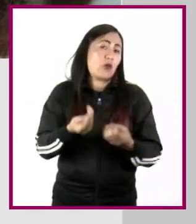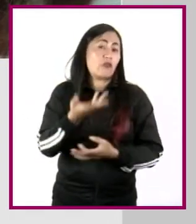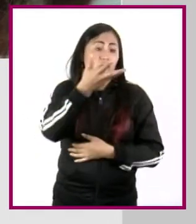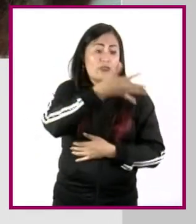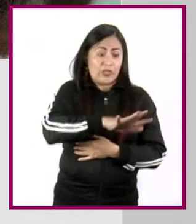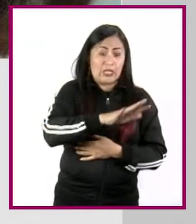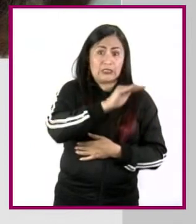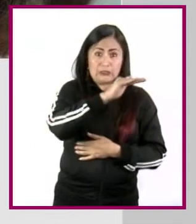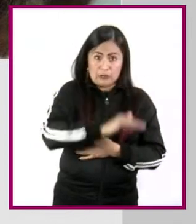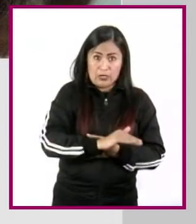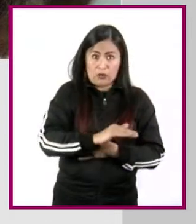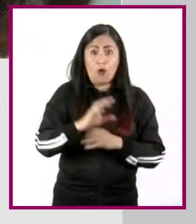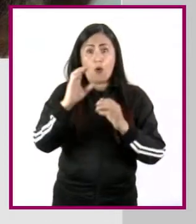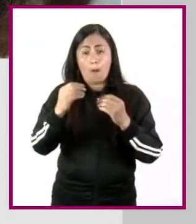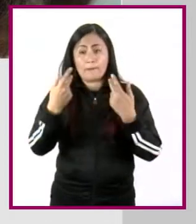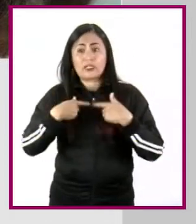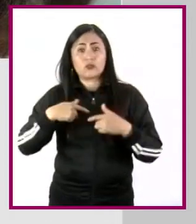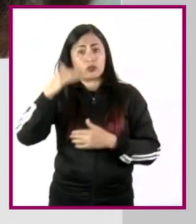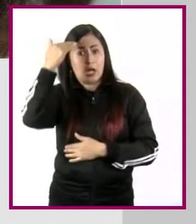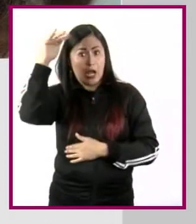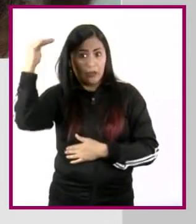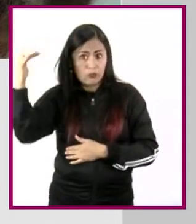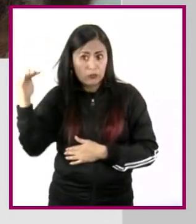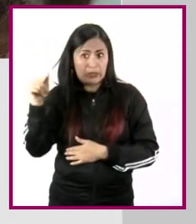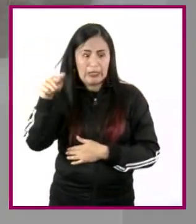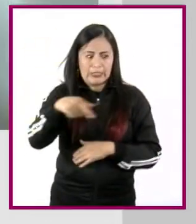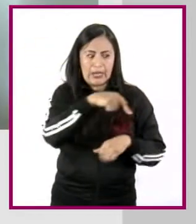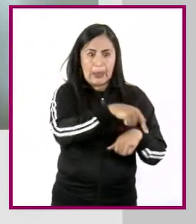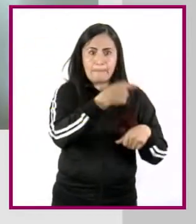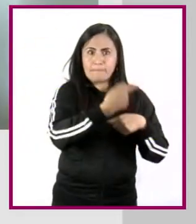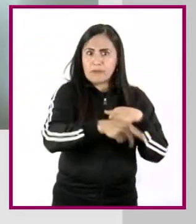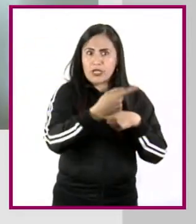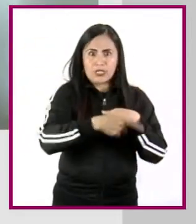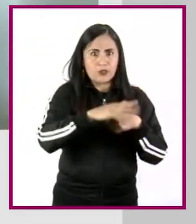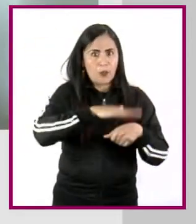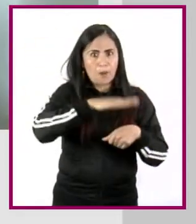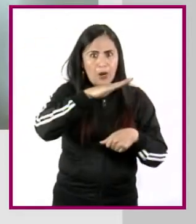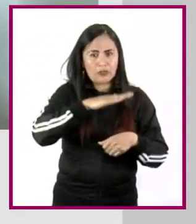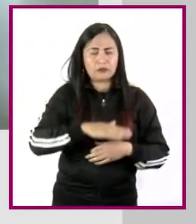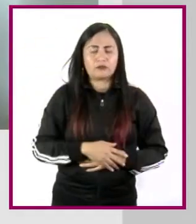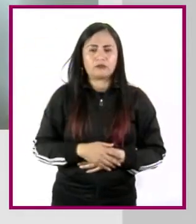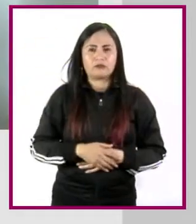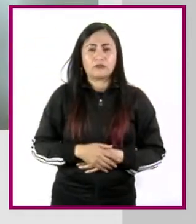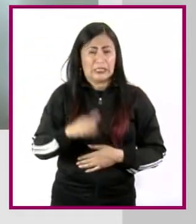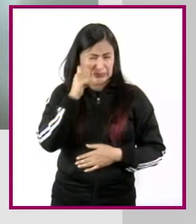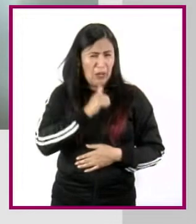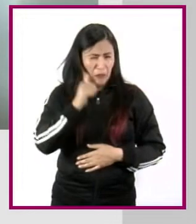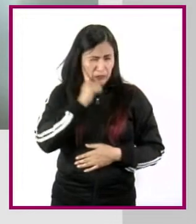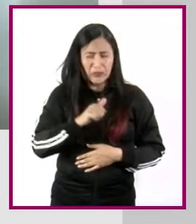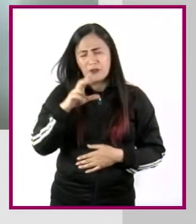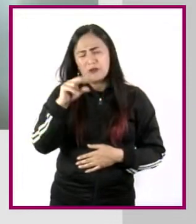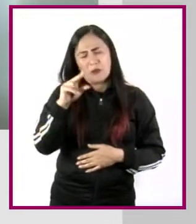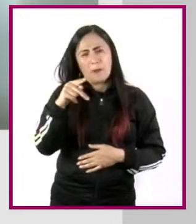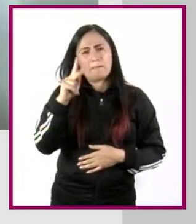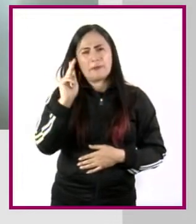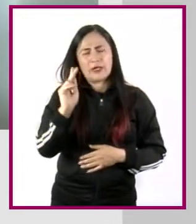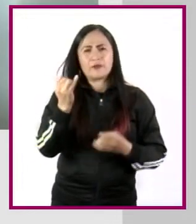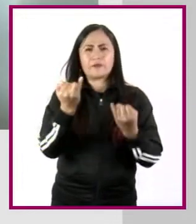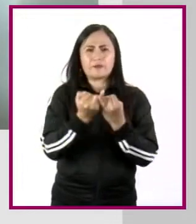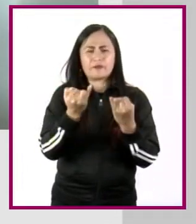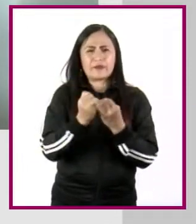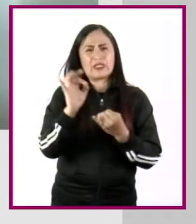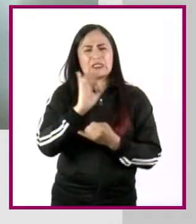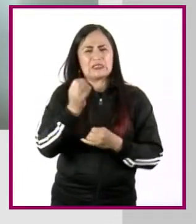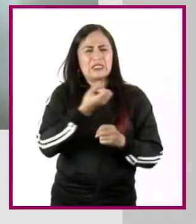si es una mujer adulta, da mayor riesgo, ¿no? Aunque en realidad no siempre. Y que hay alguna otra condición de